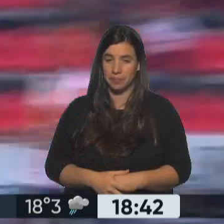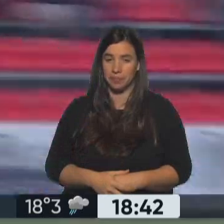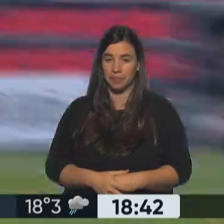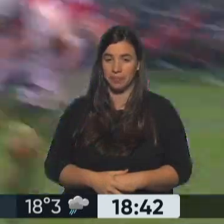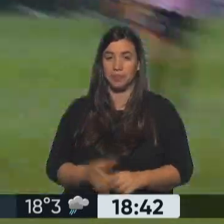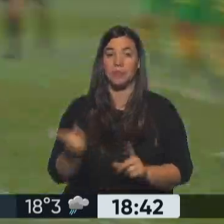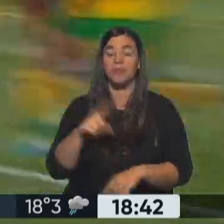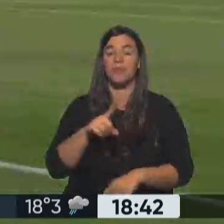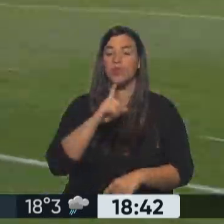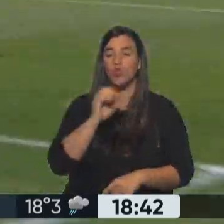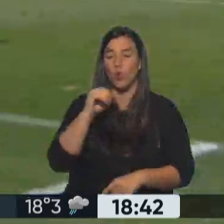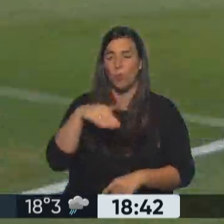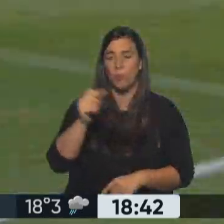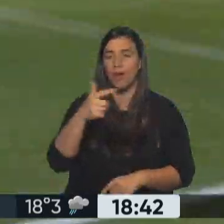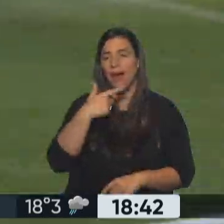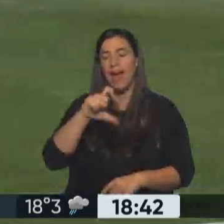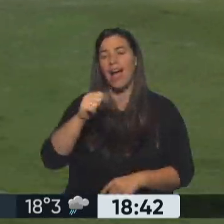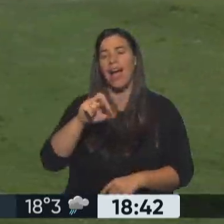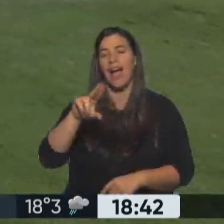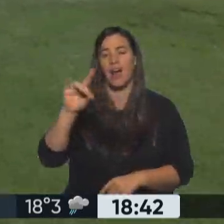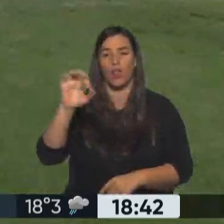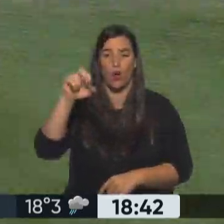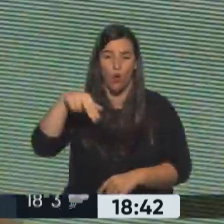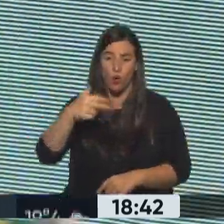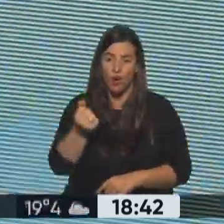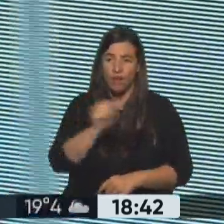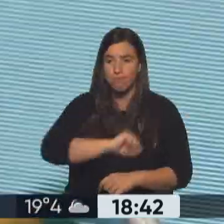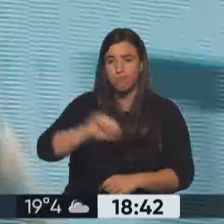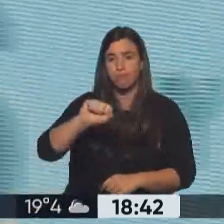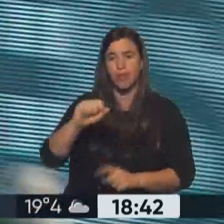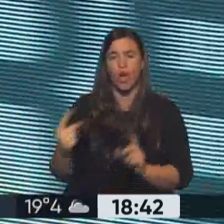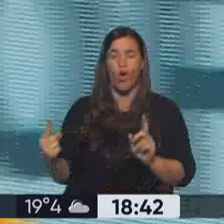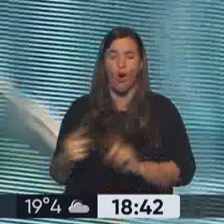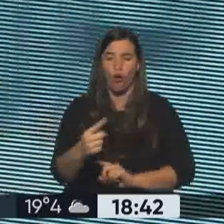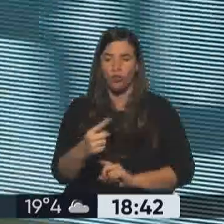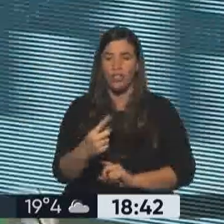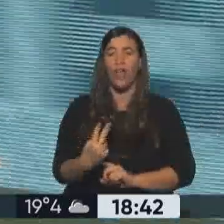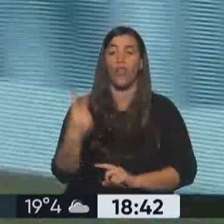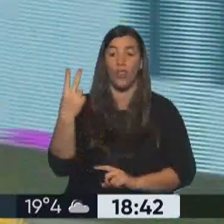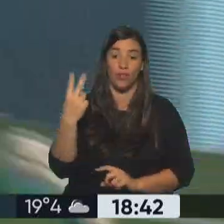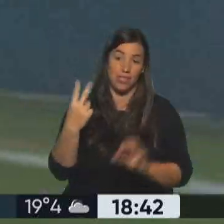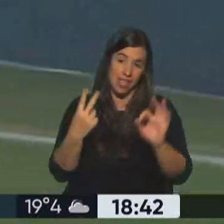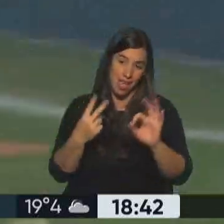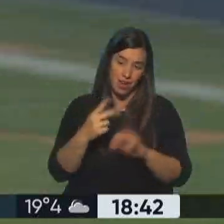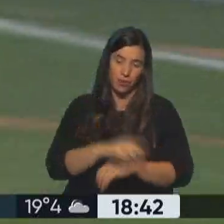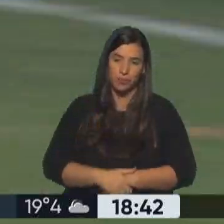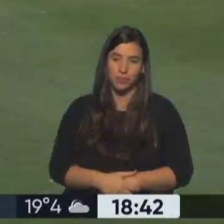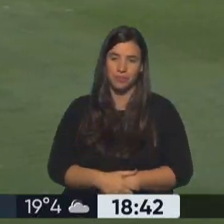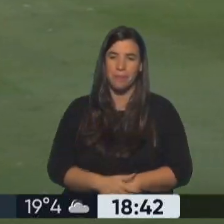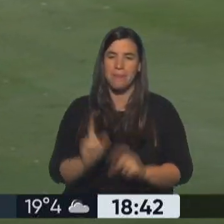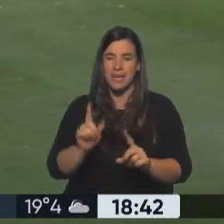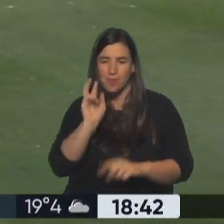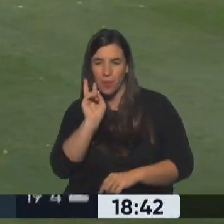Tomás Cardona y Peini Pil en contra. El 2-0 final, como estamos observando,